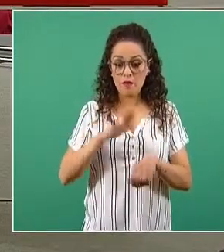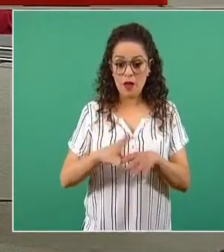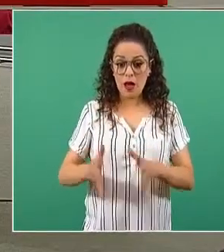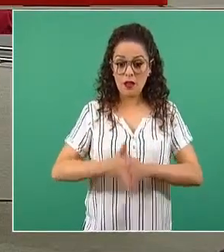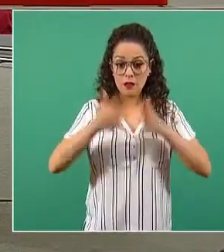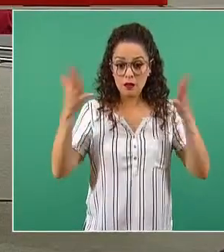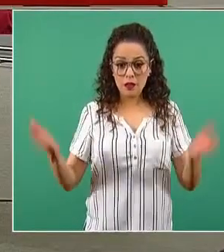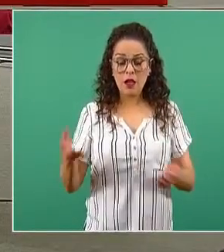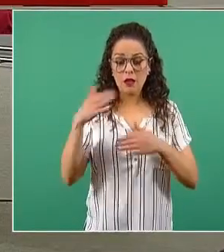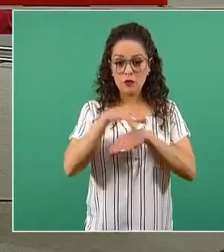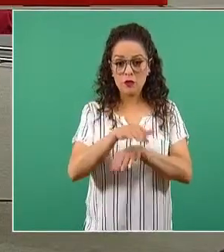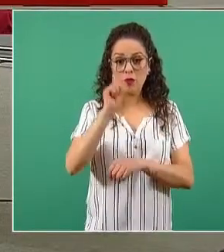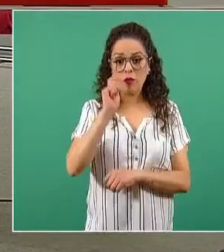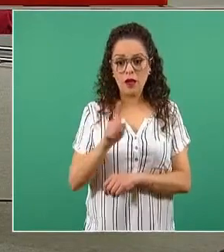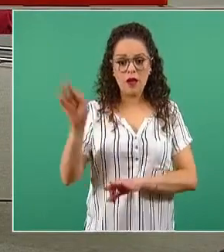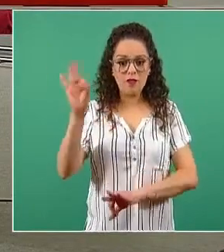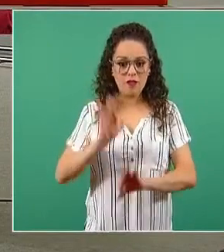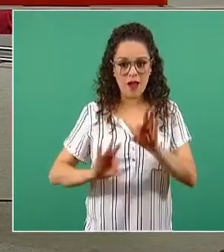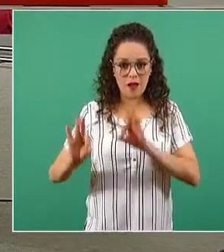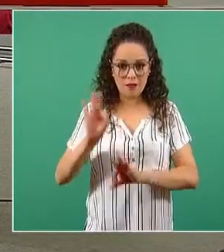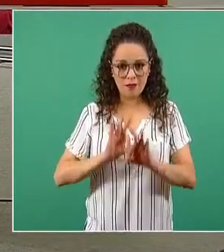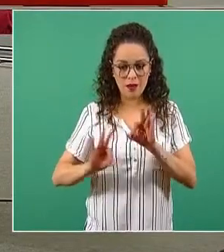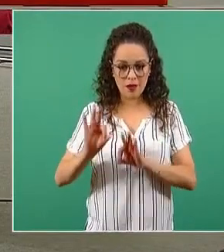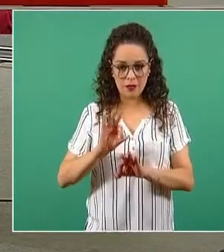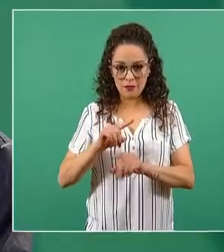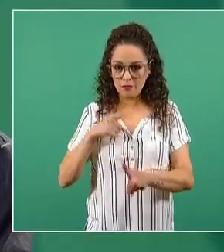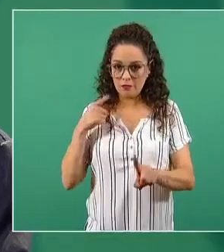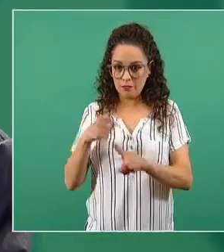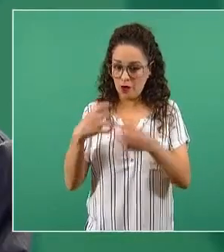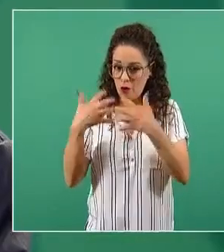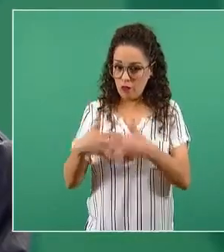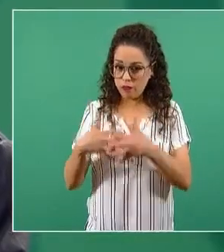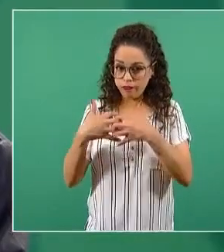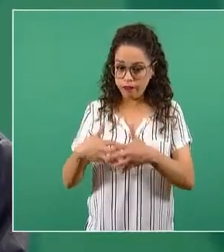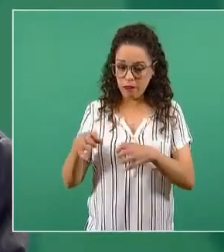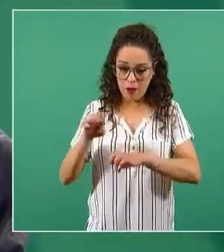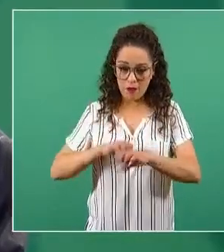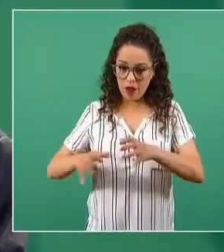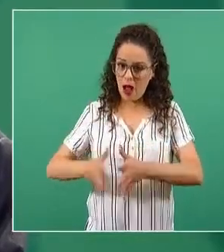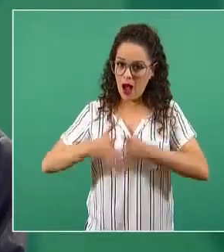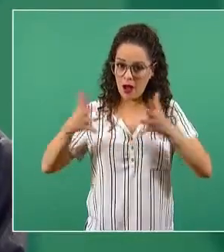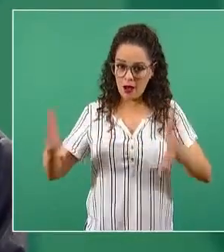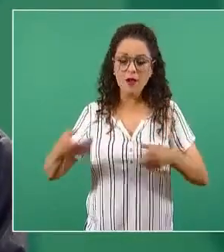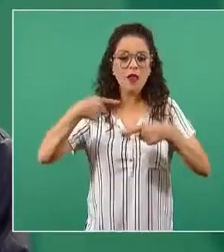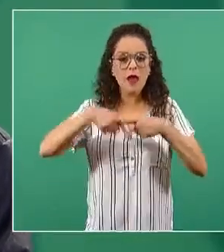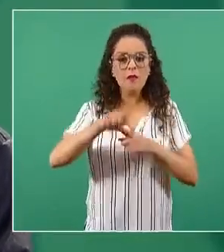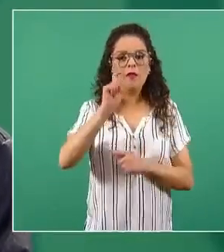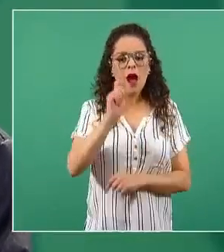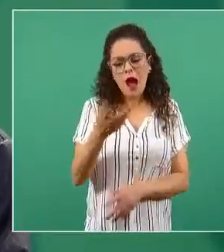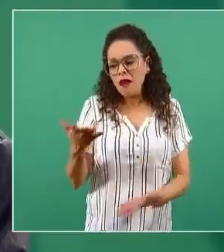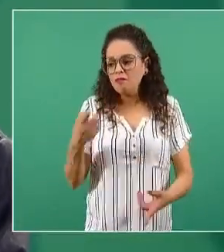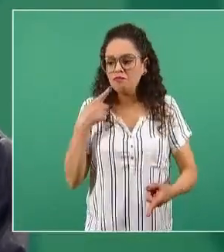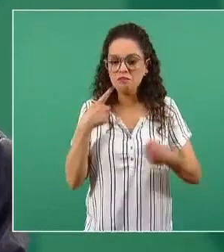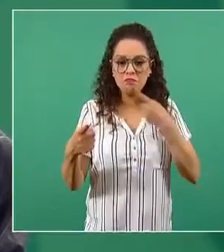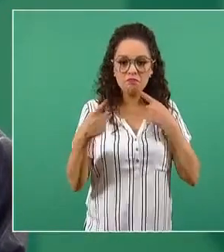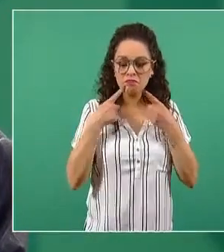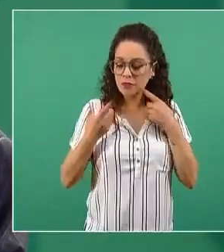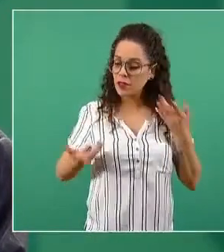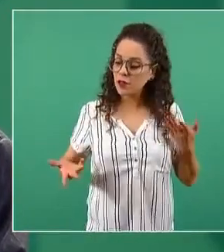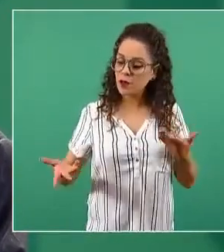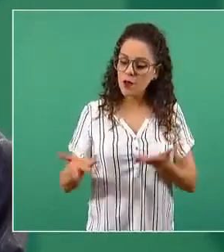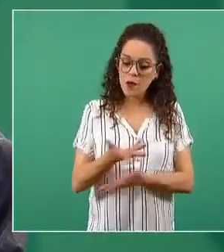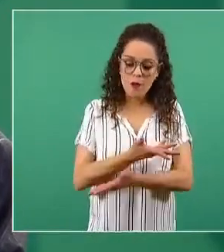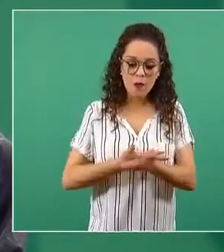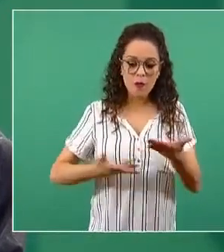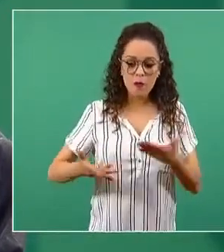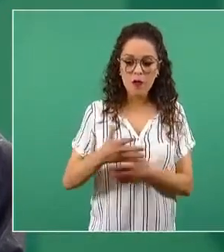de la industria farmacéutica. Iniciamos un diálogo abierto, dejando absoluta claridad de que el diálogo